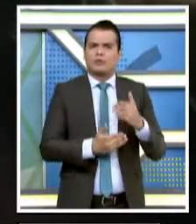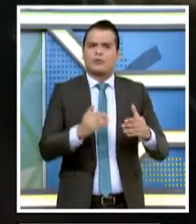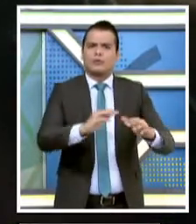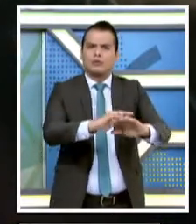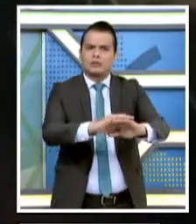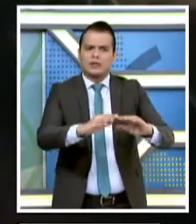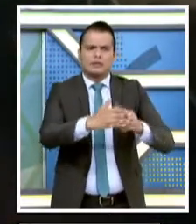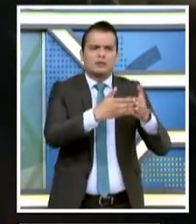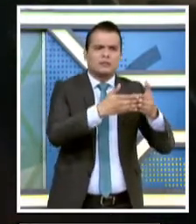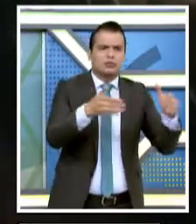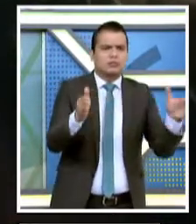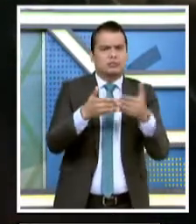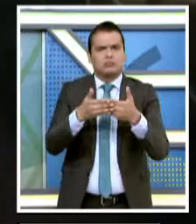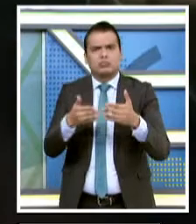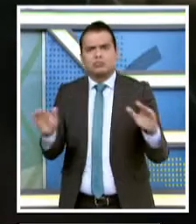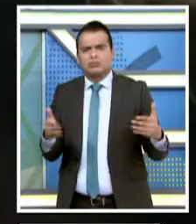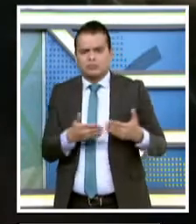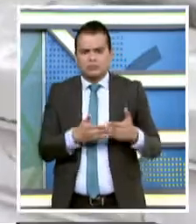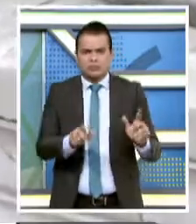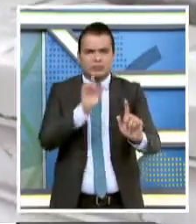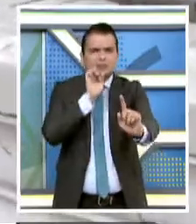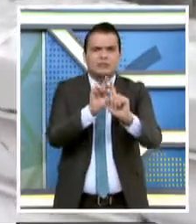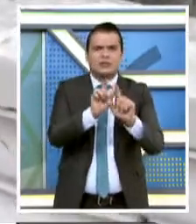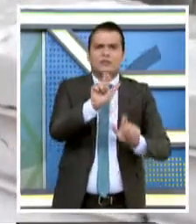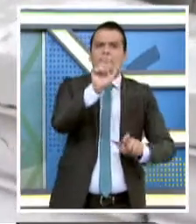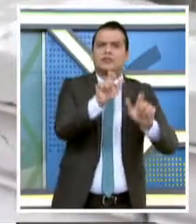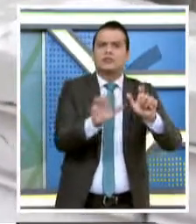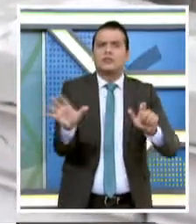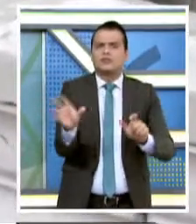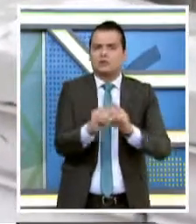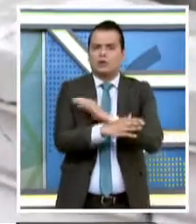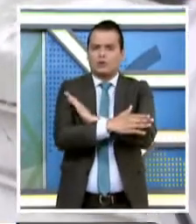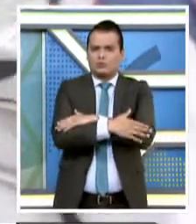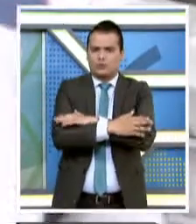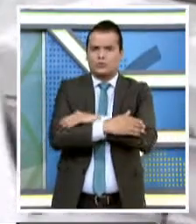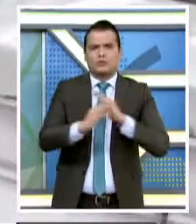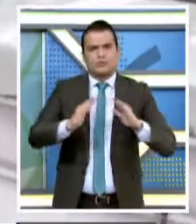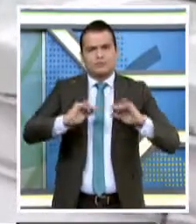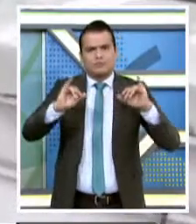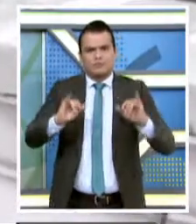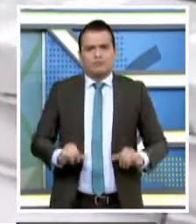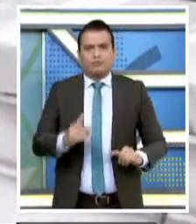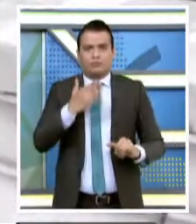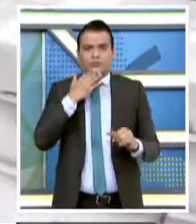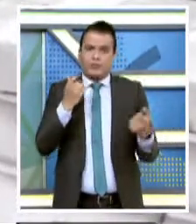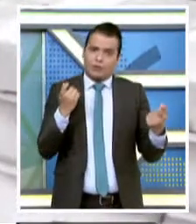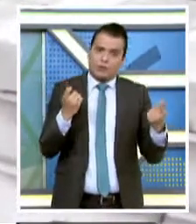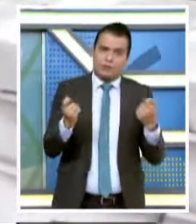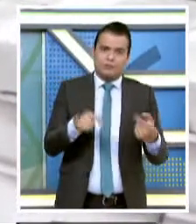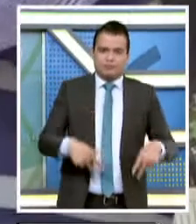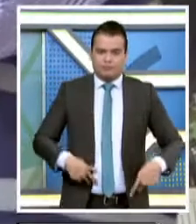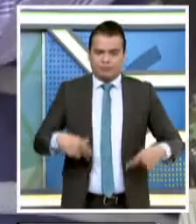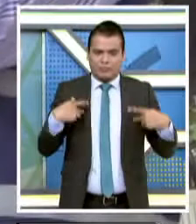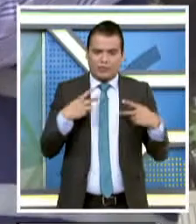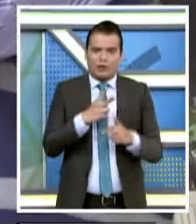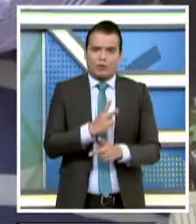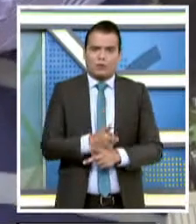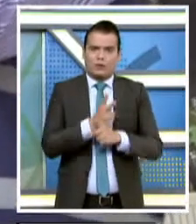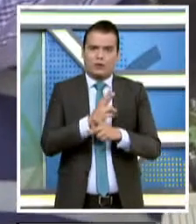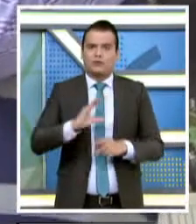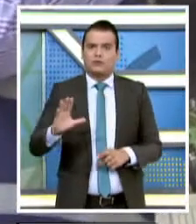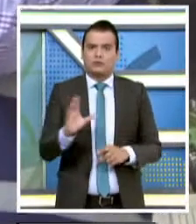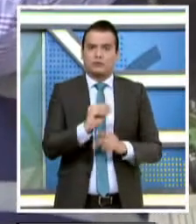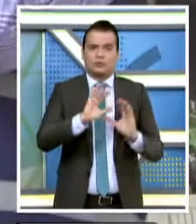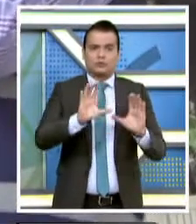ejerciendo controles para que los ciudadanos mantengan el aislamiento preventivo y con ello no pongan en riesgo ni sus vidas ni la de ningún otro. Desde